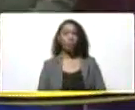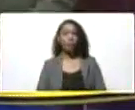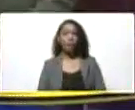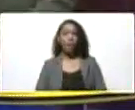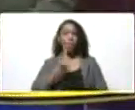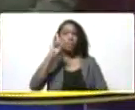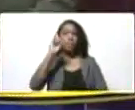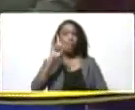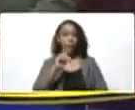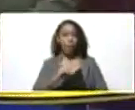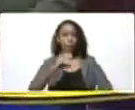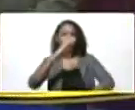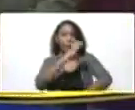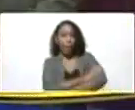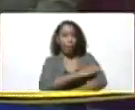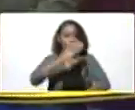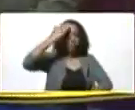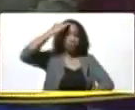también capitán